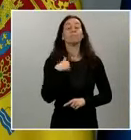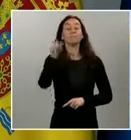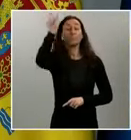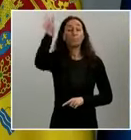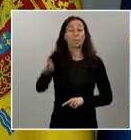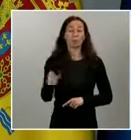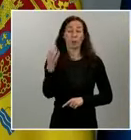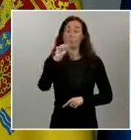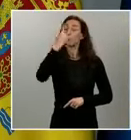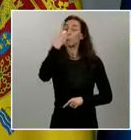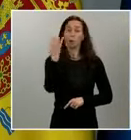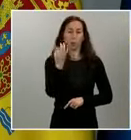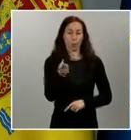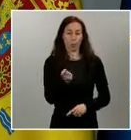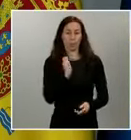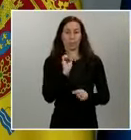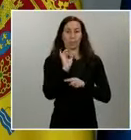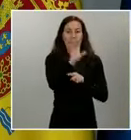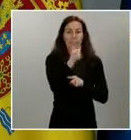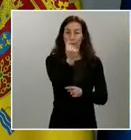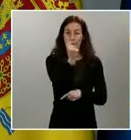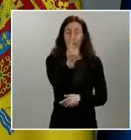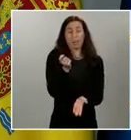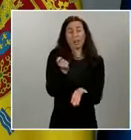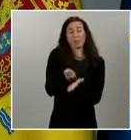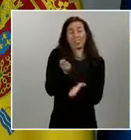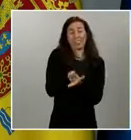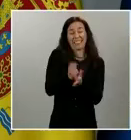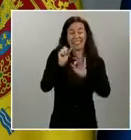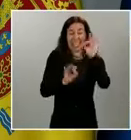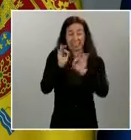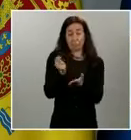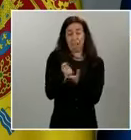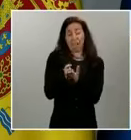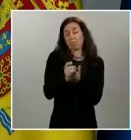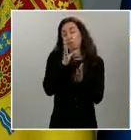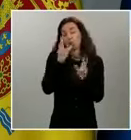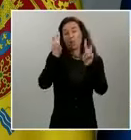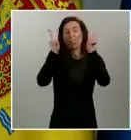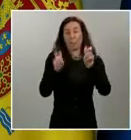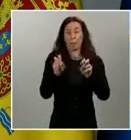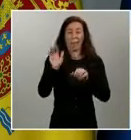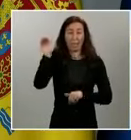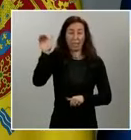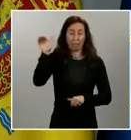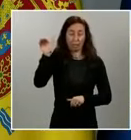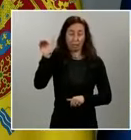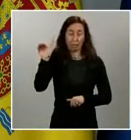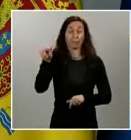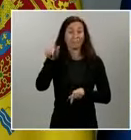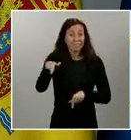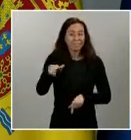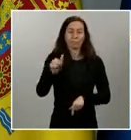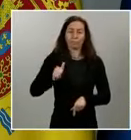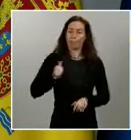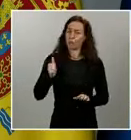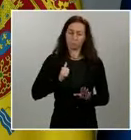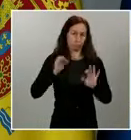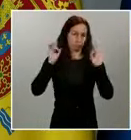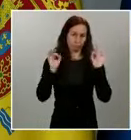pagar unas tasas relacionadas con los trámites de inmigración. Como digo, es rotundamente falso. En principio, estos mensajes se